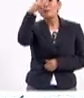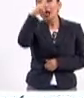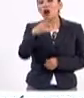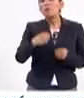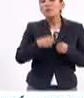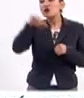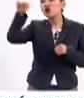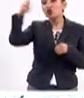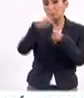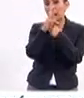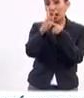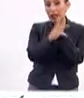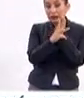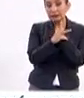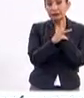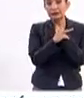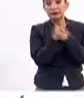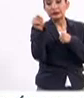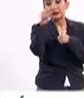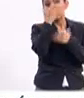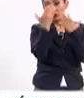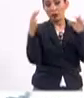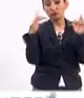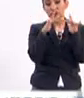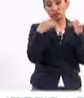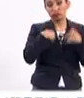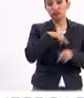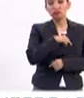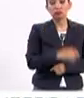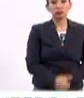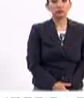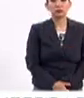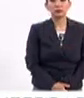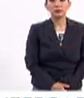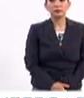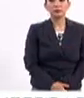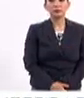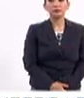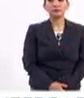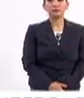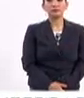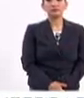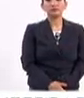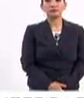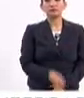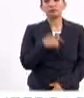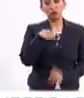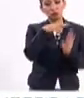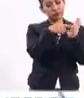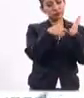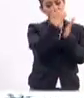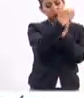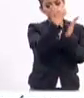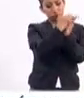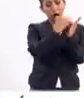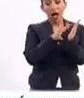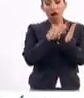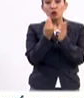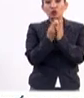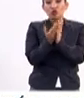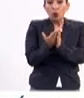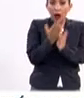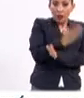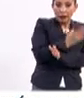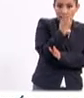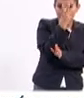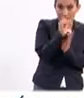mexicanos que viven en el extranjero y que estudian con nosotros. Y llenan los requisitos, hay un curso